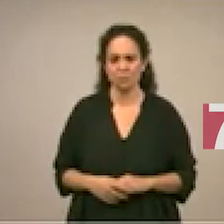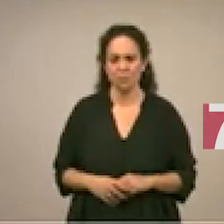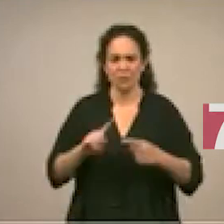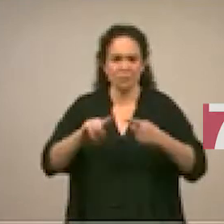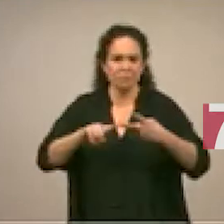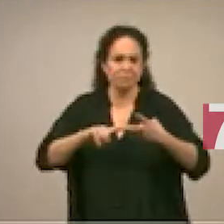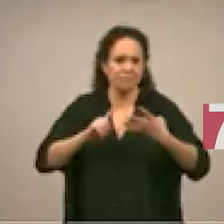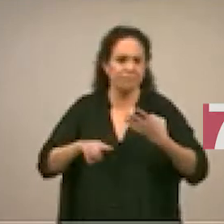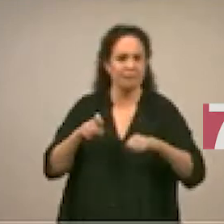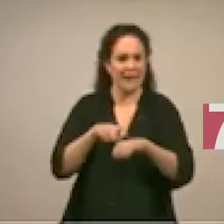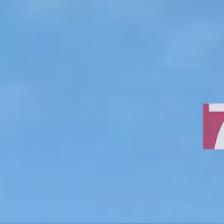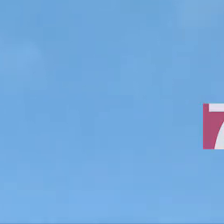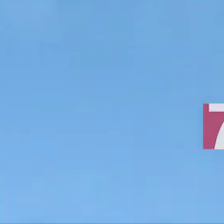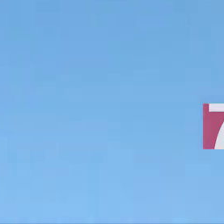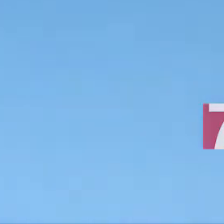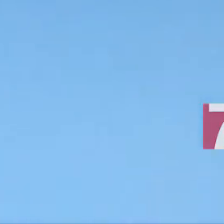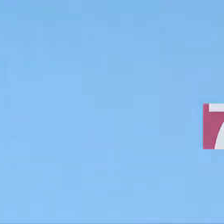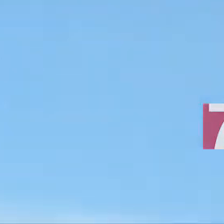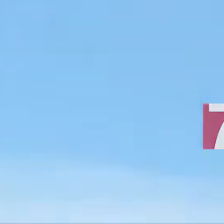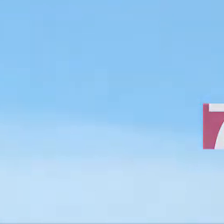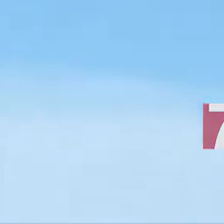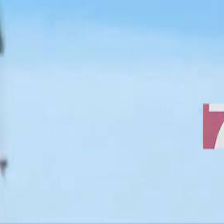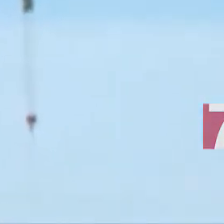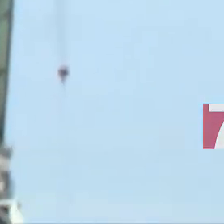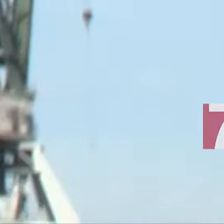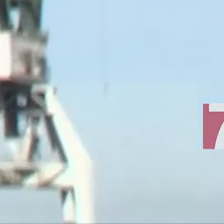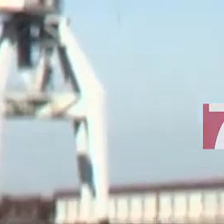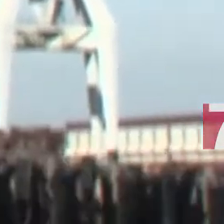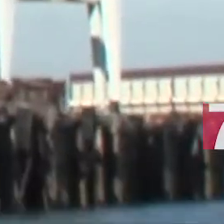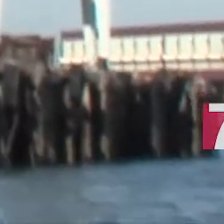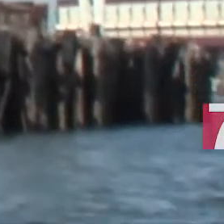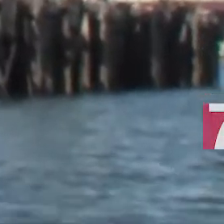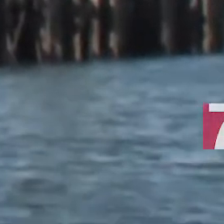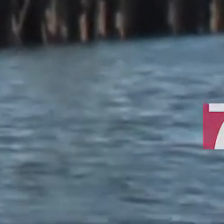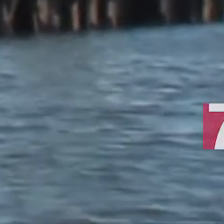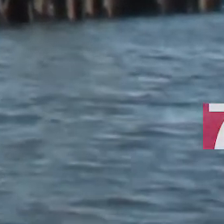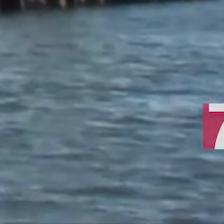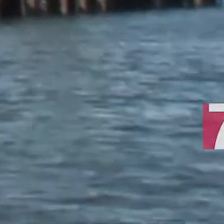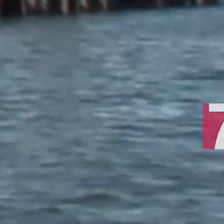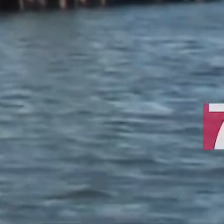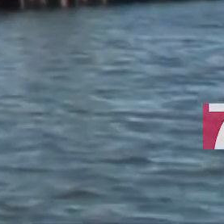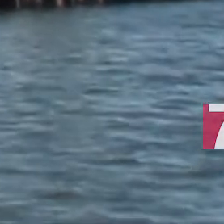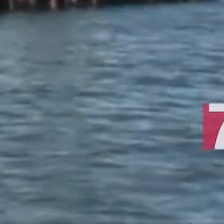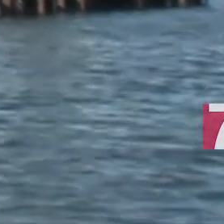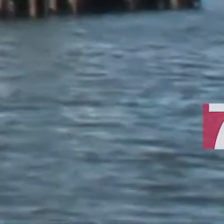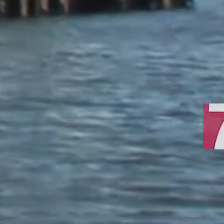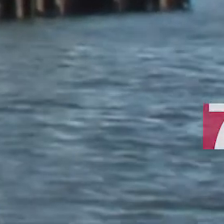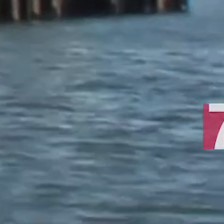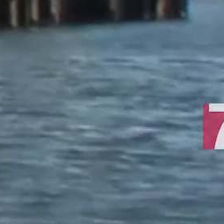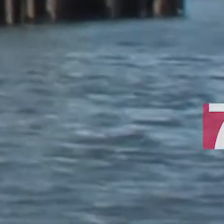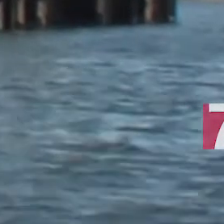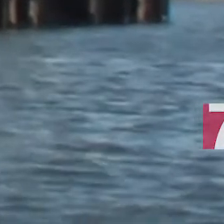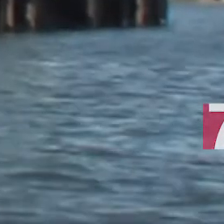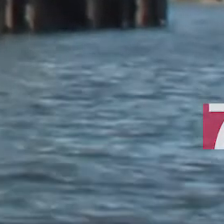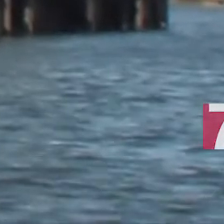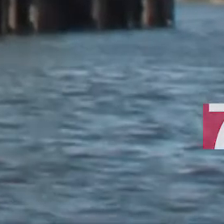caracterizan a estos elementos de la naval como son en primer lugar el valor histórico que tiene cada uno de ellos prestando